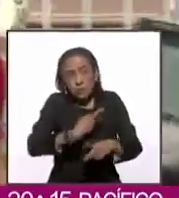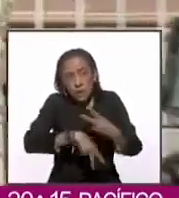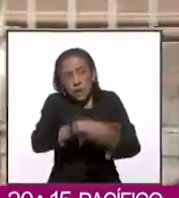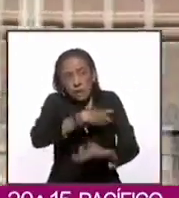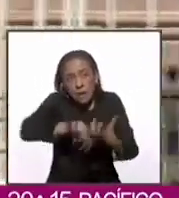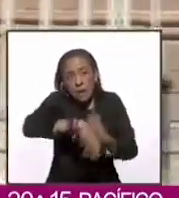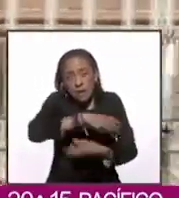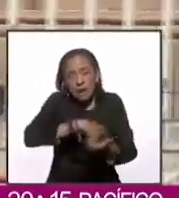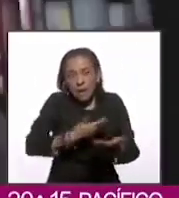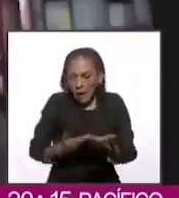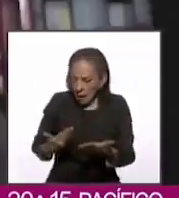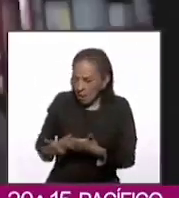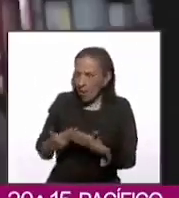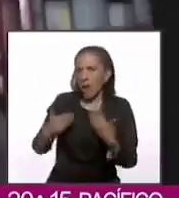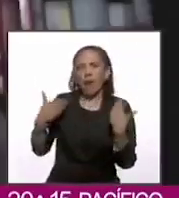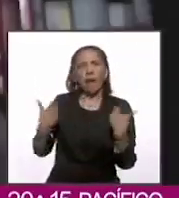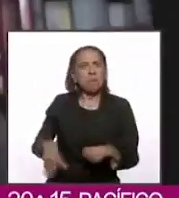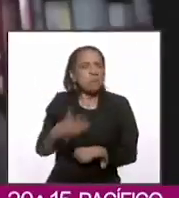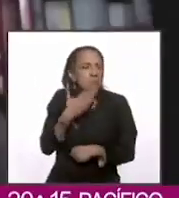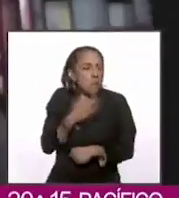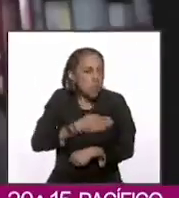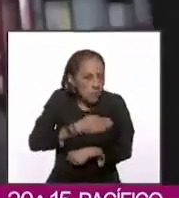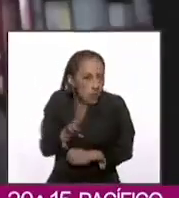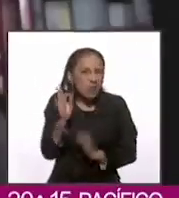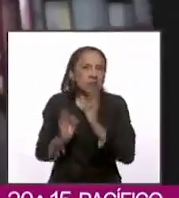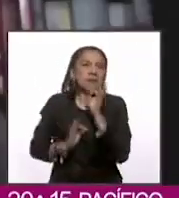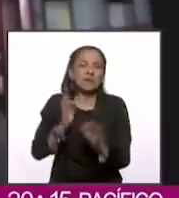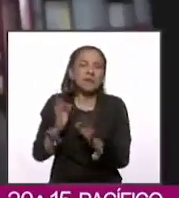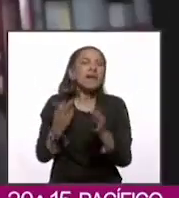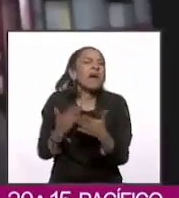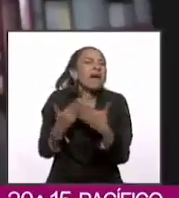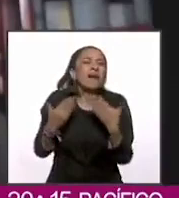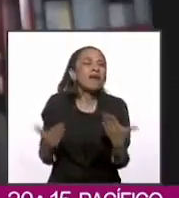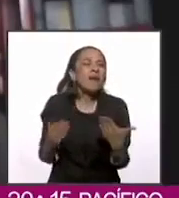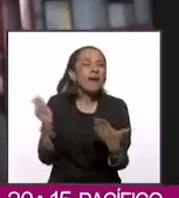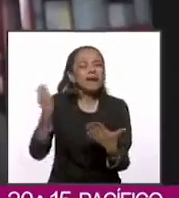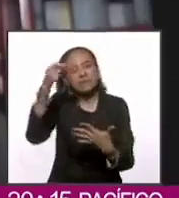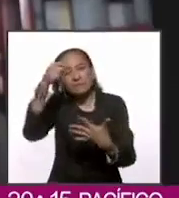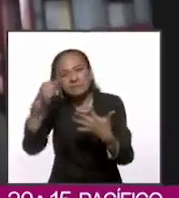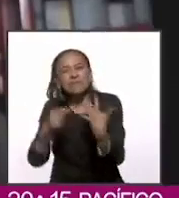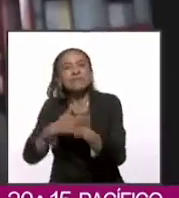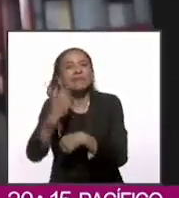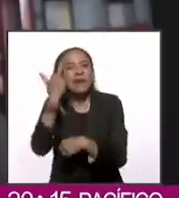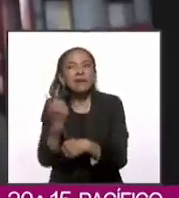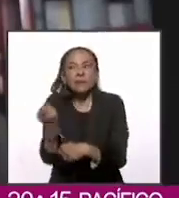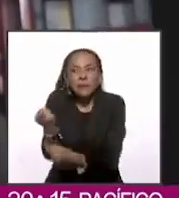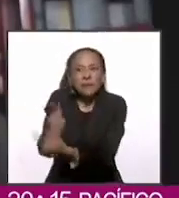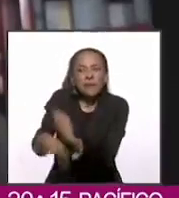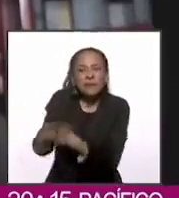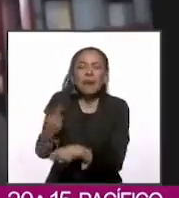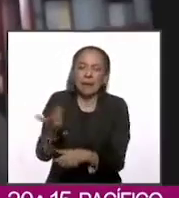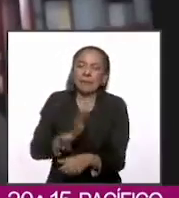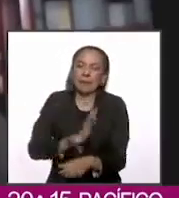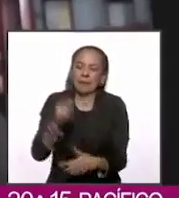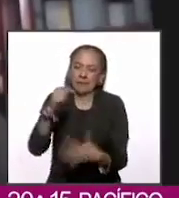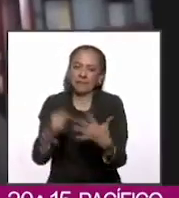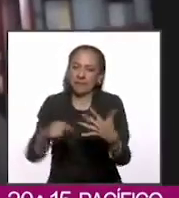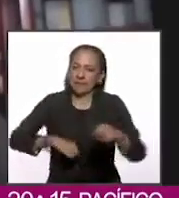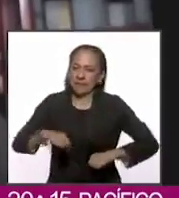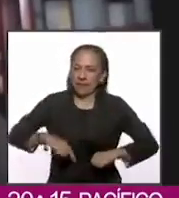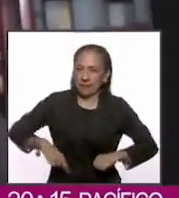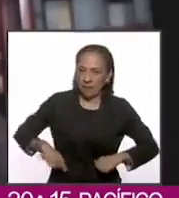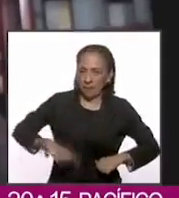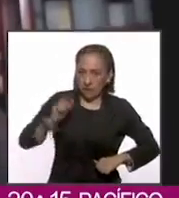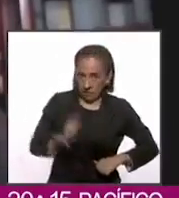Pues estas son muy buenas noticias. Ahora, ¿cuáles son las causas? Pues son varias políticas. En primer lugar, yo diría que es el incremento justamente